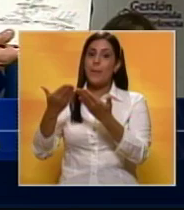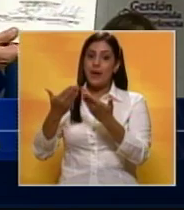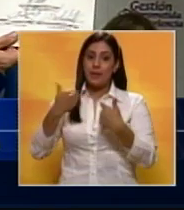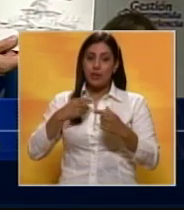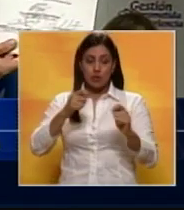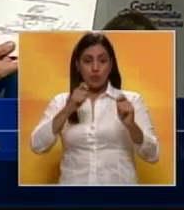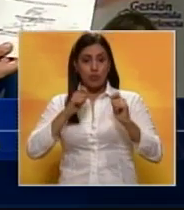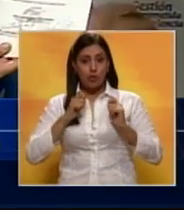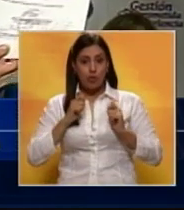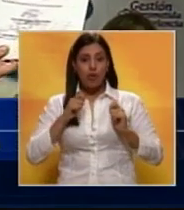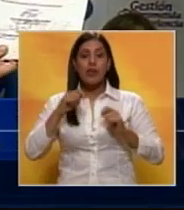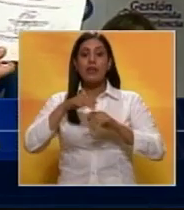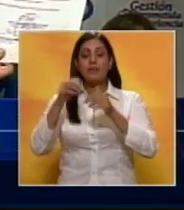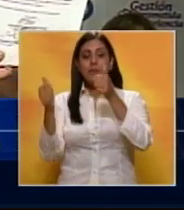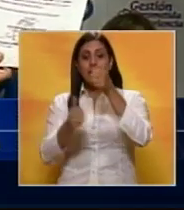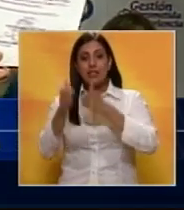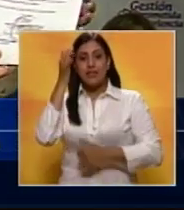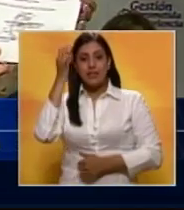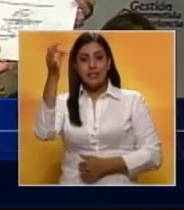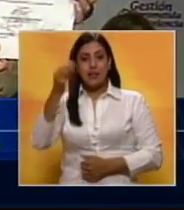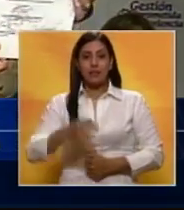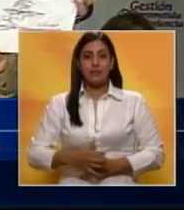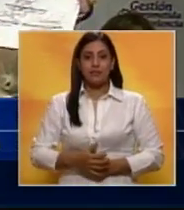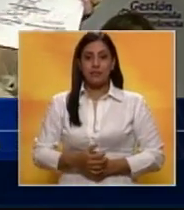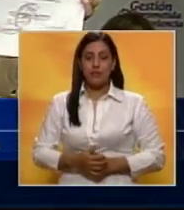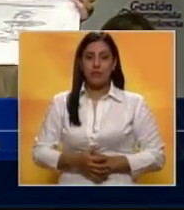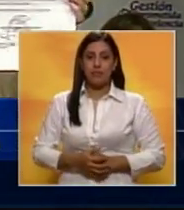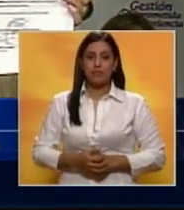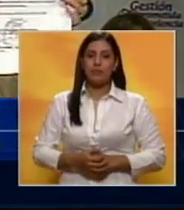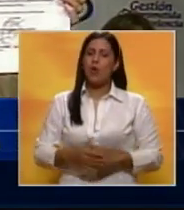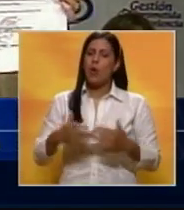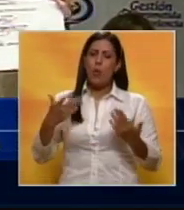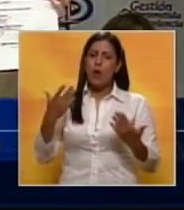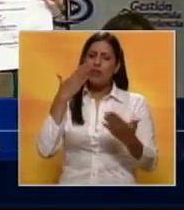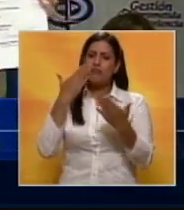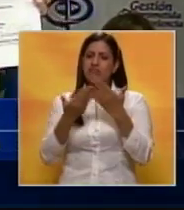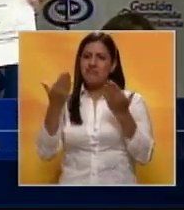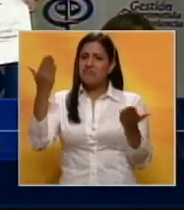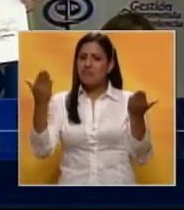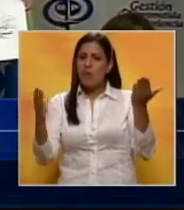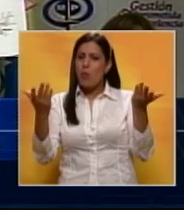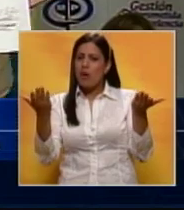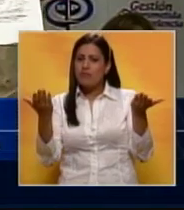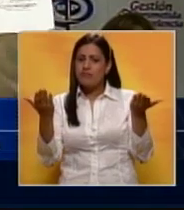la designación del vicefiscal. ¿Cuál tiene validez?